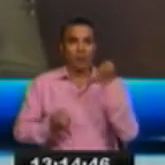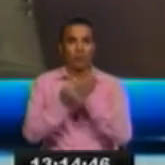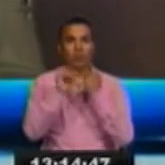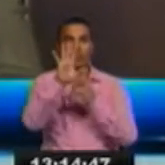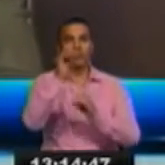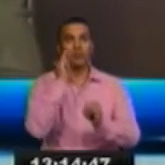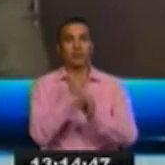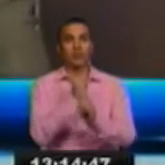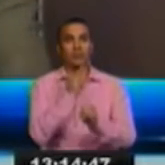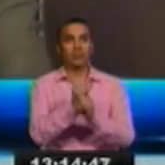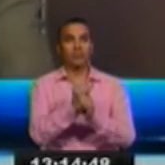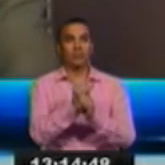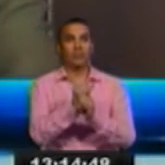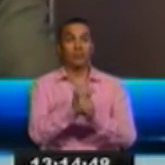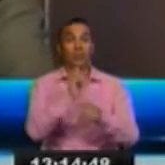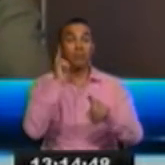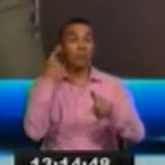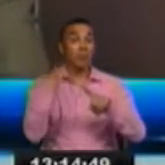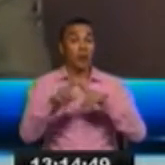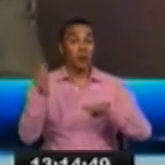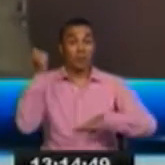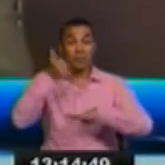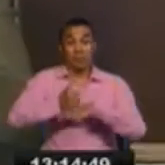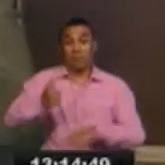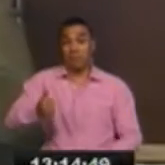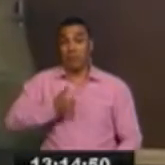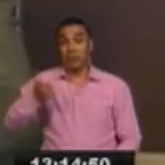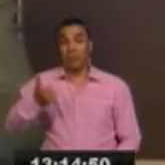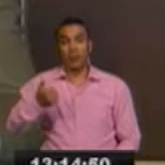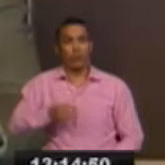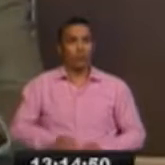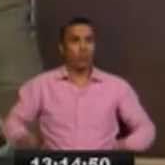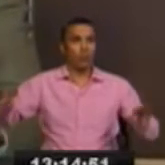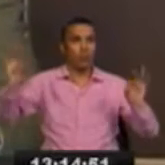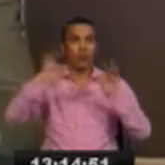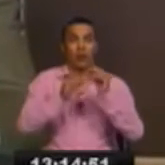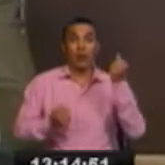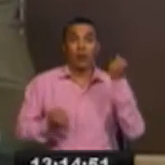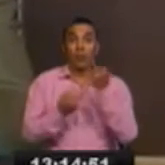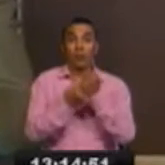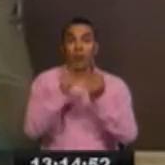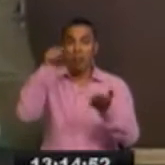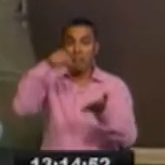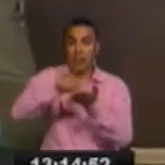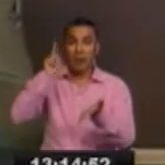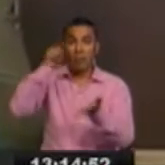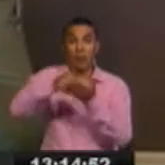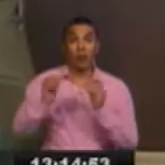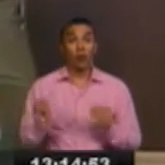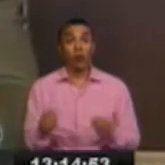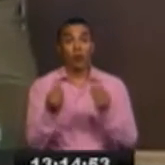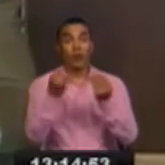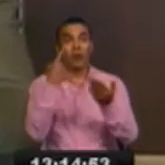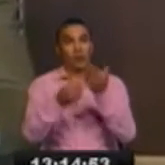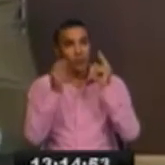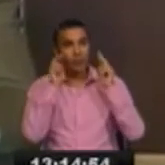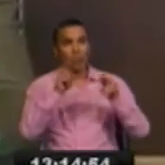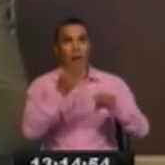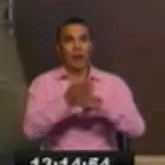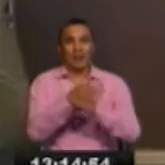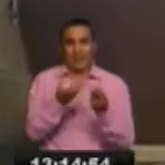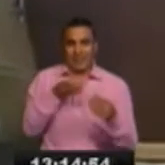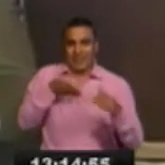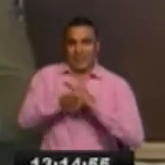instituciones. Pero principalmente, sobre todo en favor de los miles y miles de jóvenes que vieron frenados